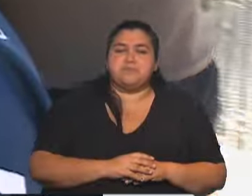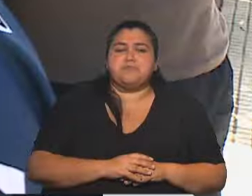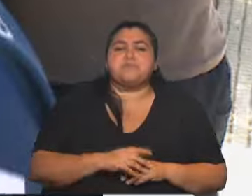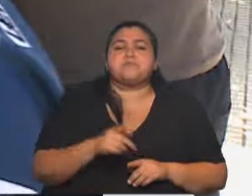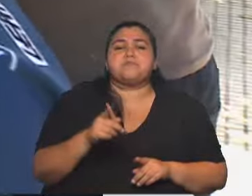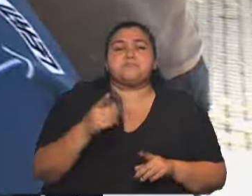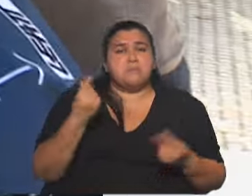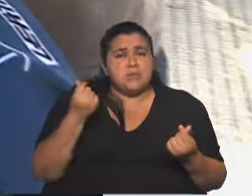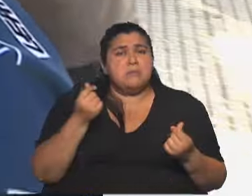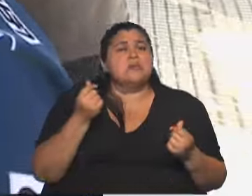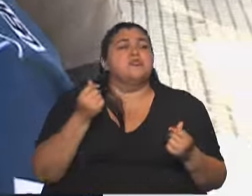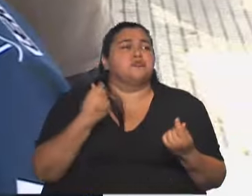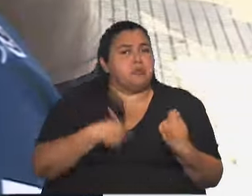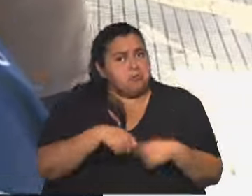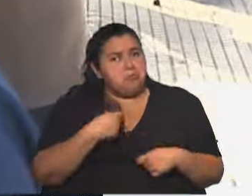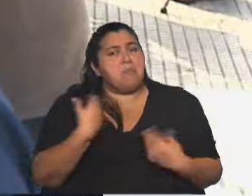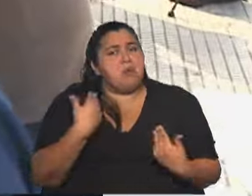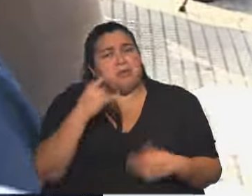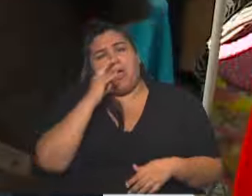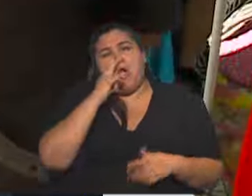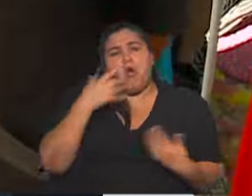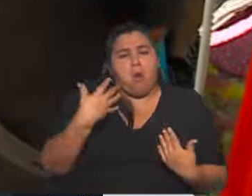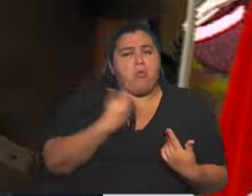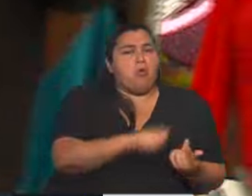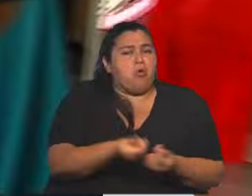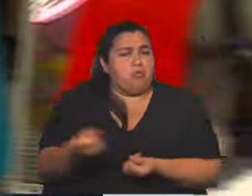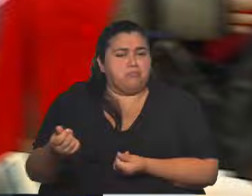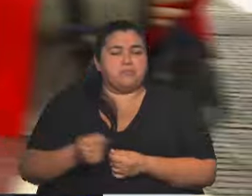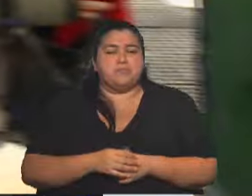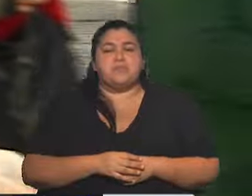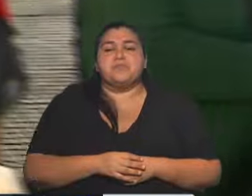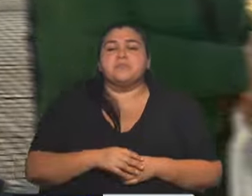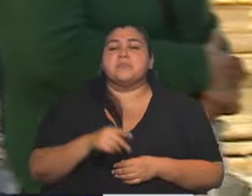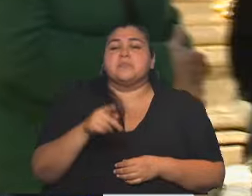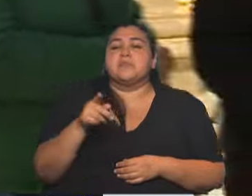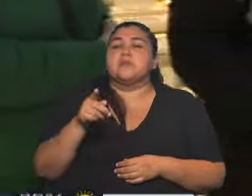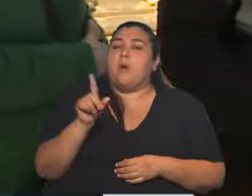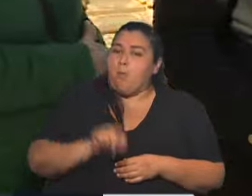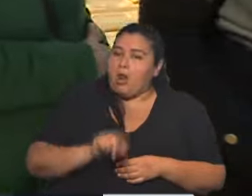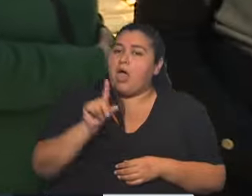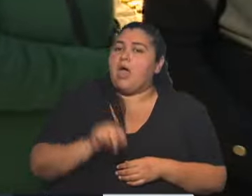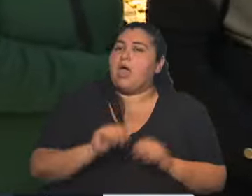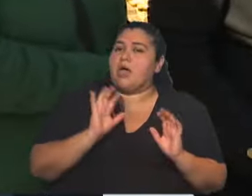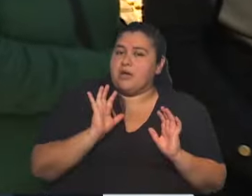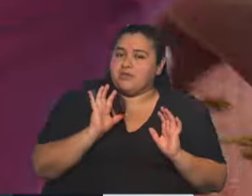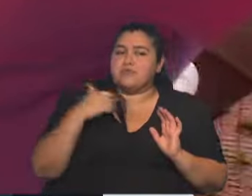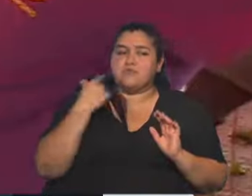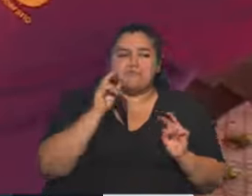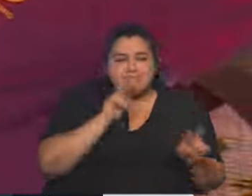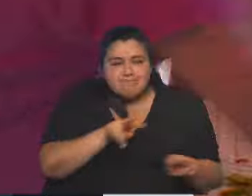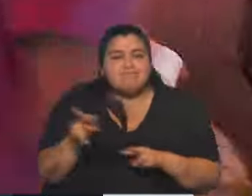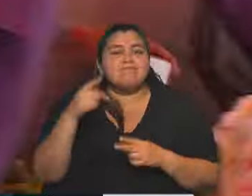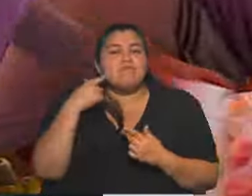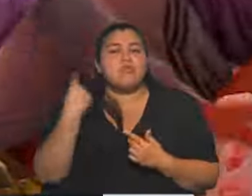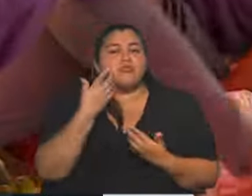precios accesibles y cómodo para comprar. Y está bastante barato todo. Estamos haciendo visible que en realidad